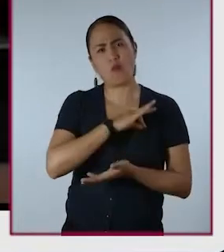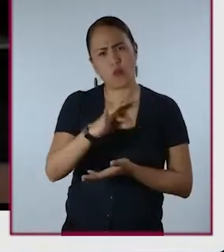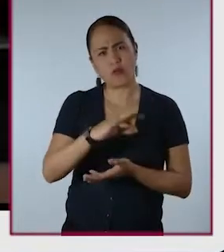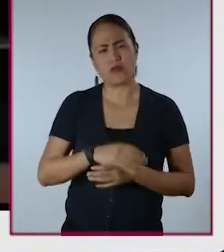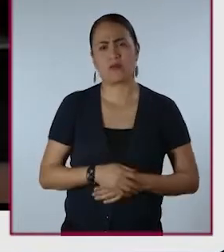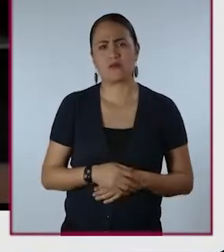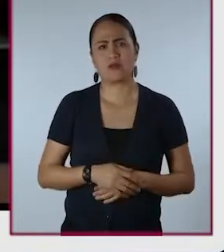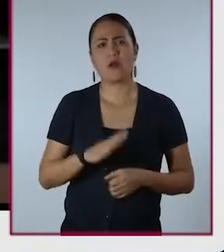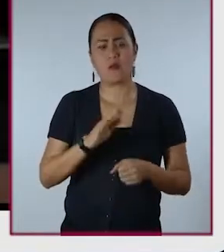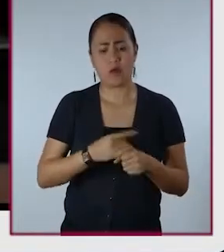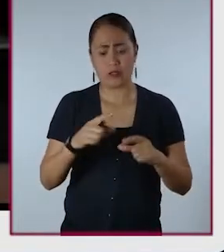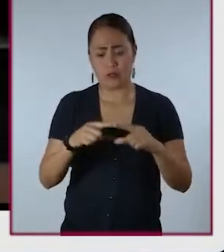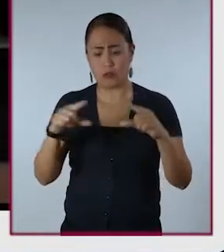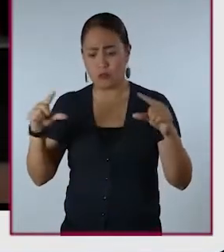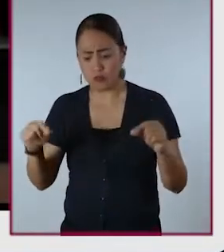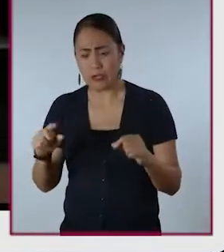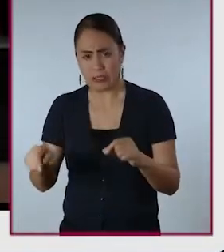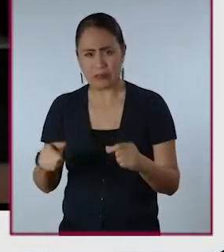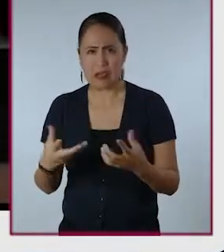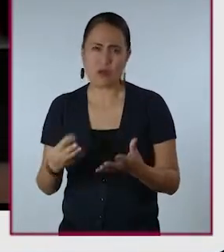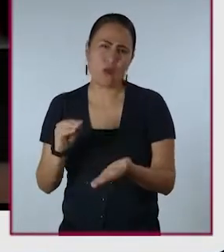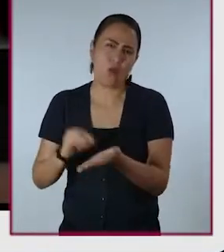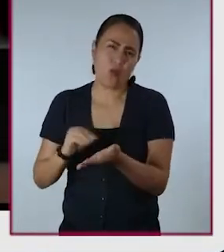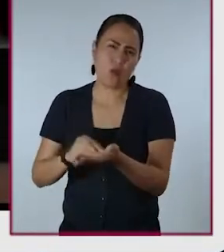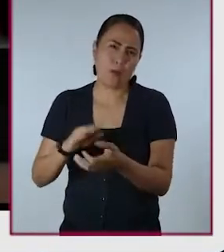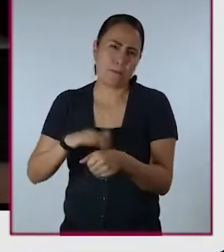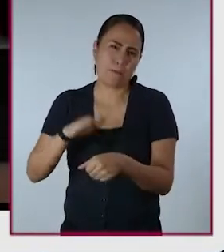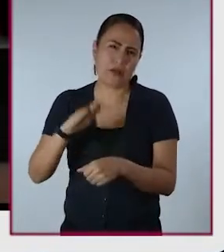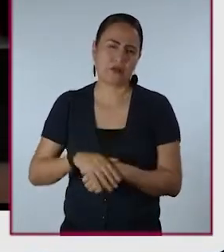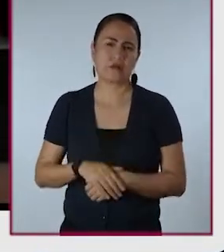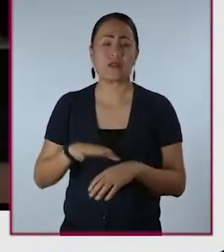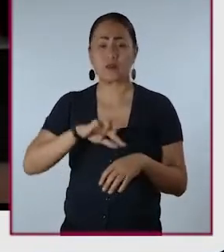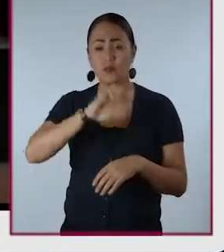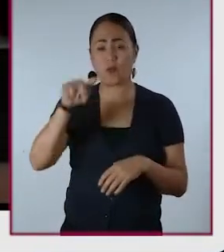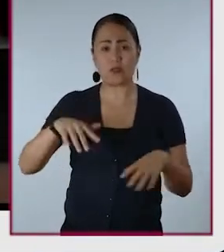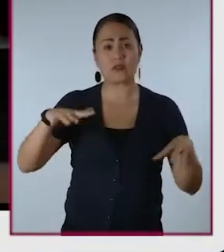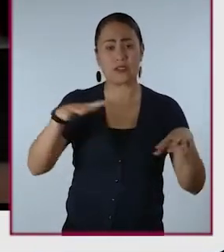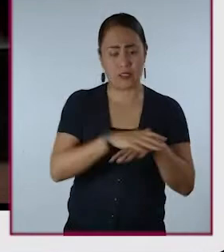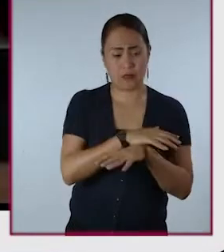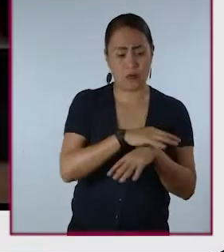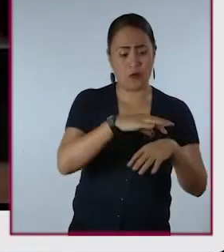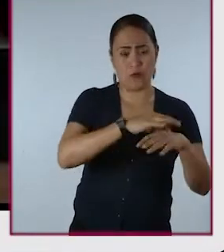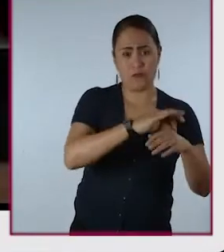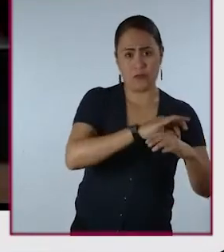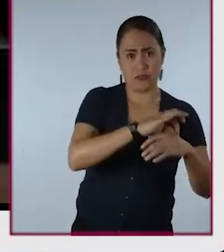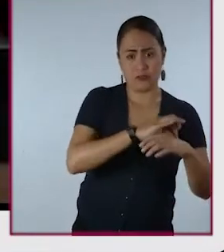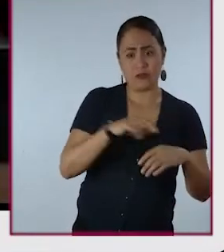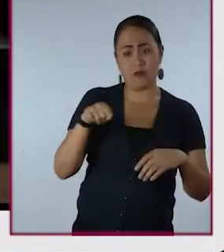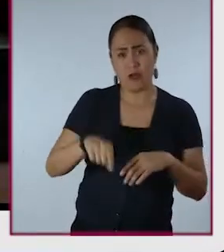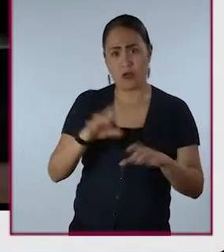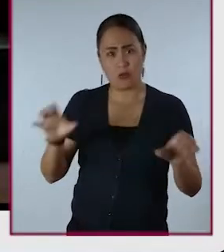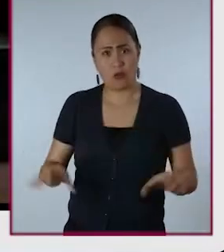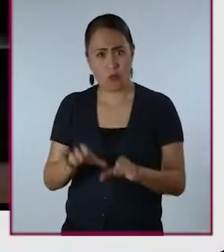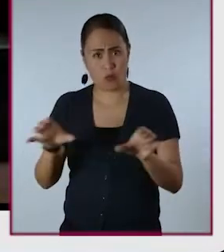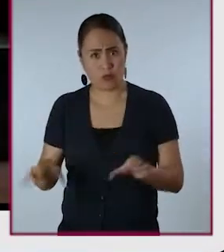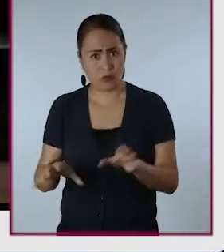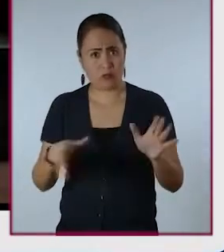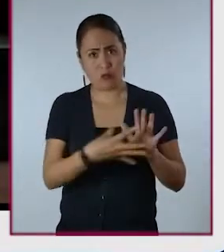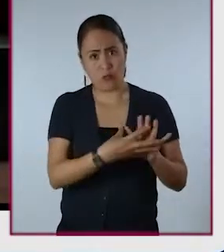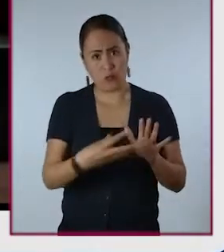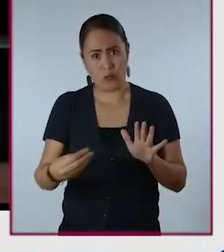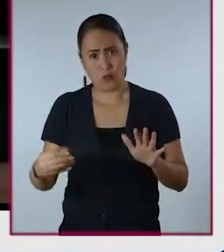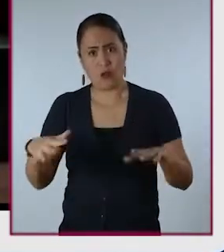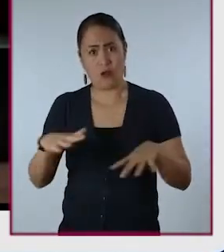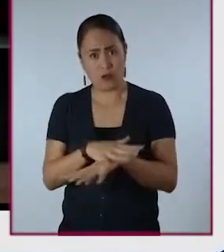necesitábamos salvar el original. Cuando nosotros pasamos de lo analógico a lo analógico, lo único que